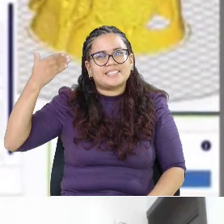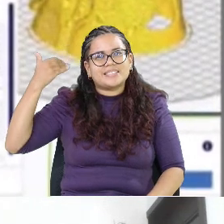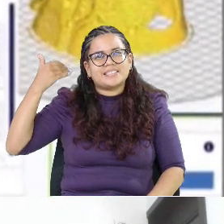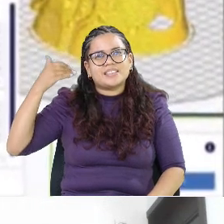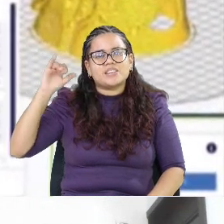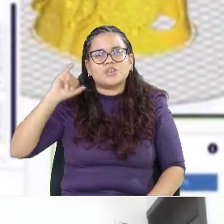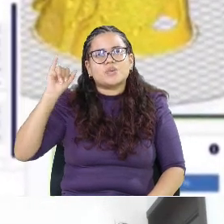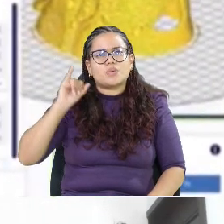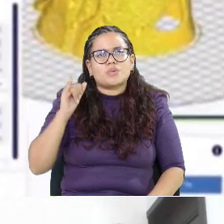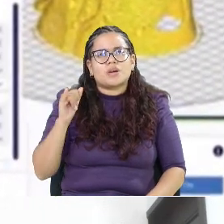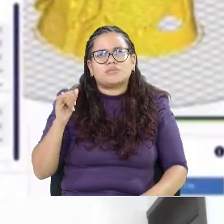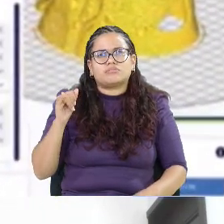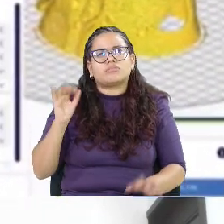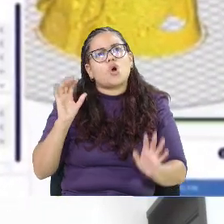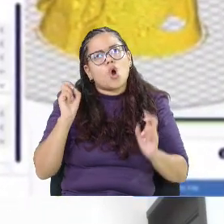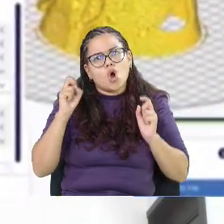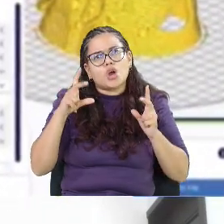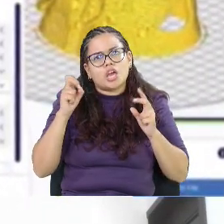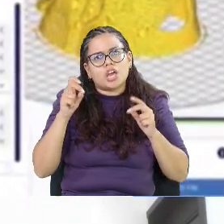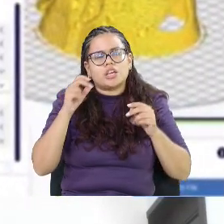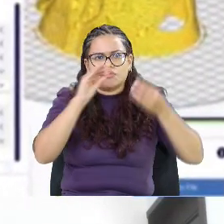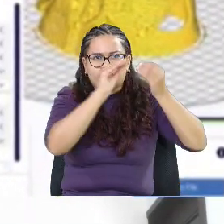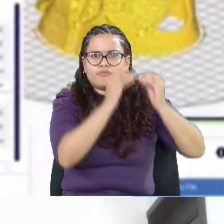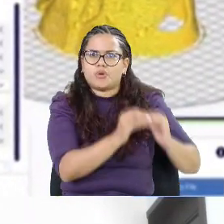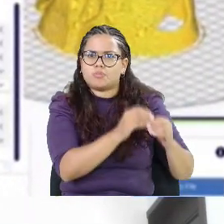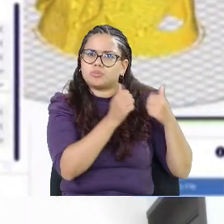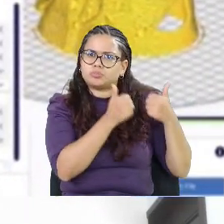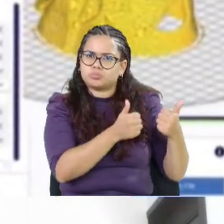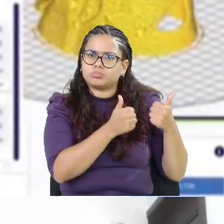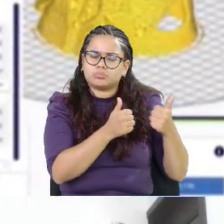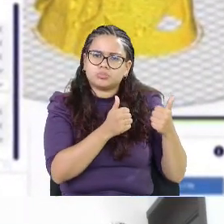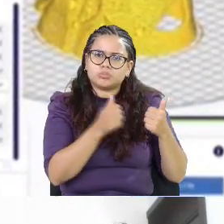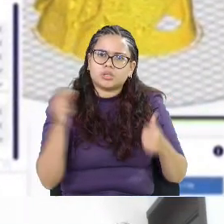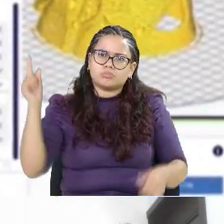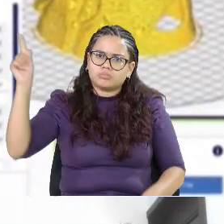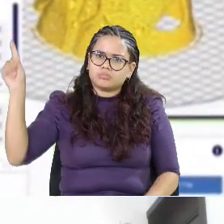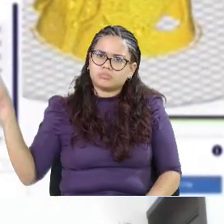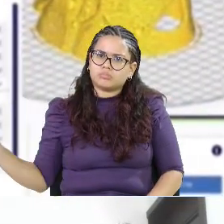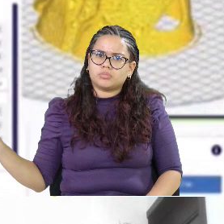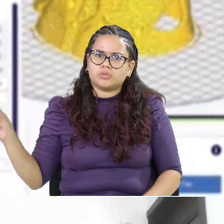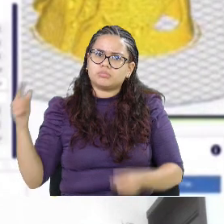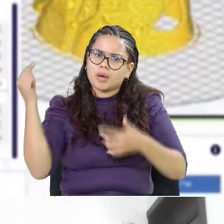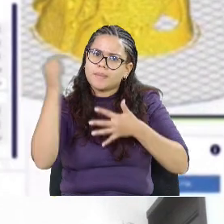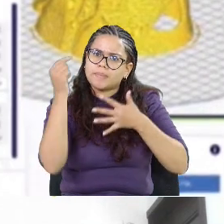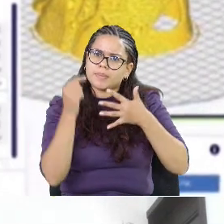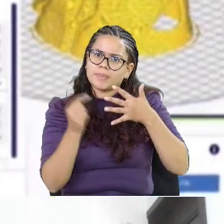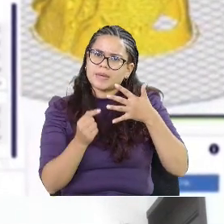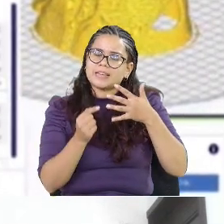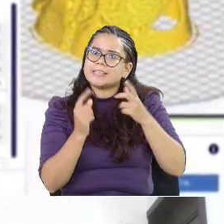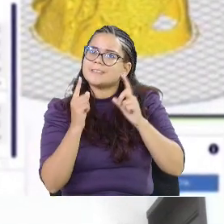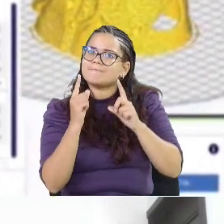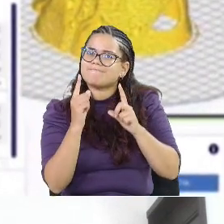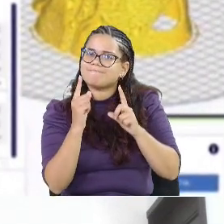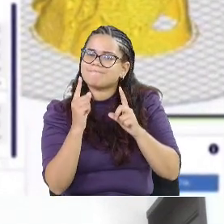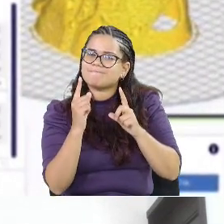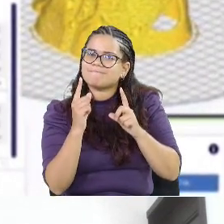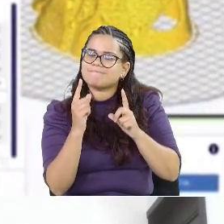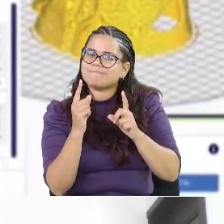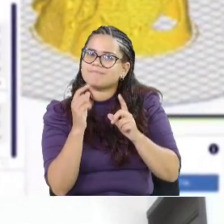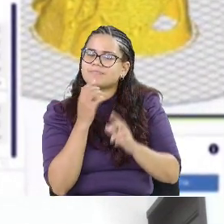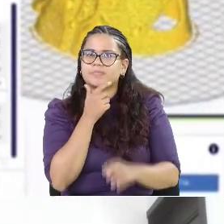conclusión nos decía, bueno, sí, el diseño funciona, cumple con todas esas especificaciones, pero